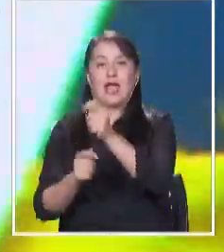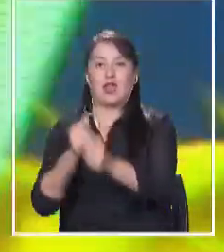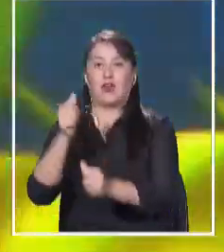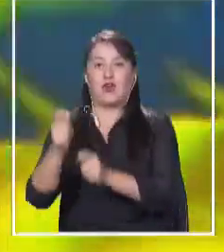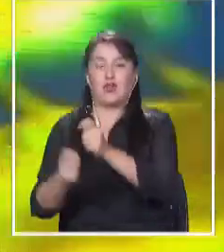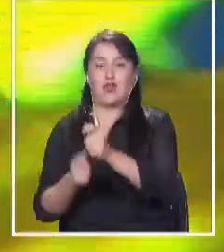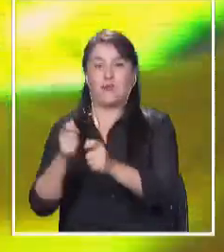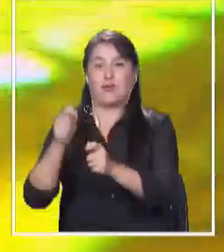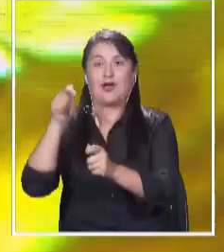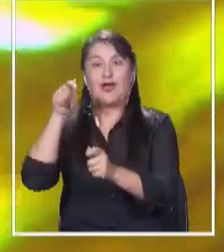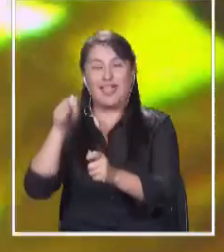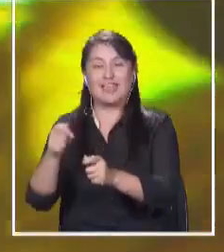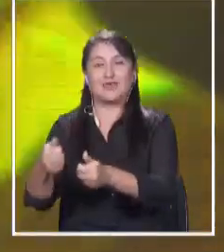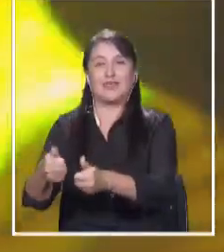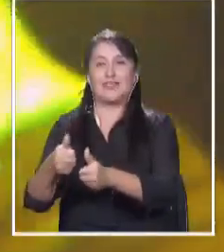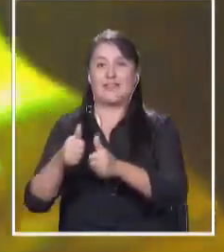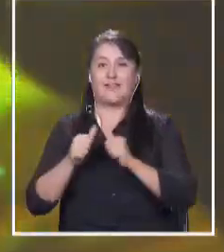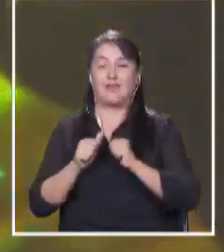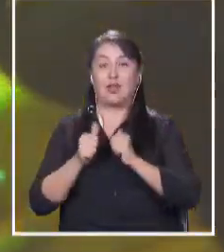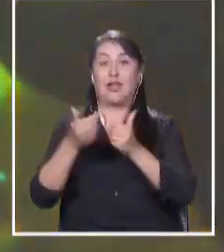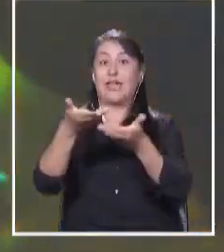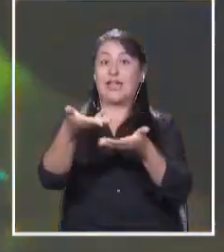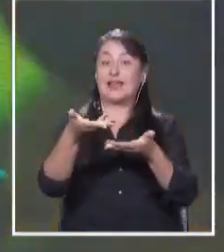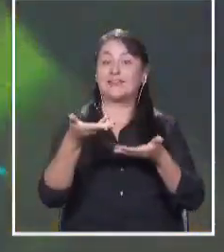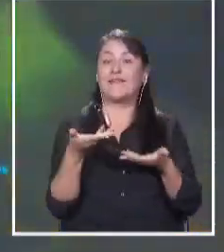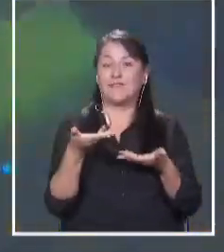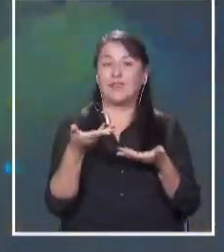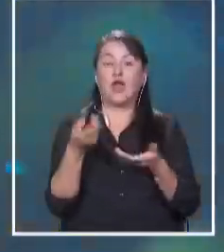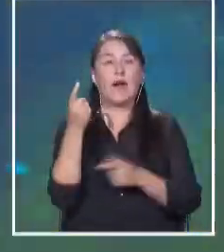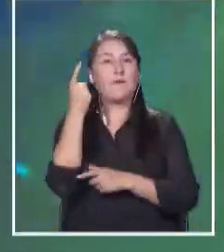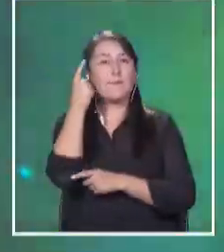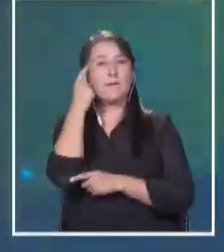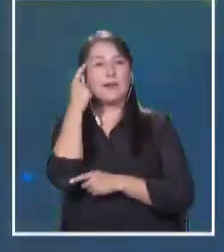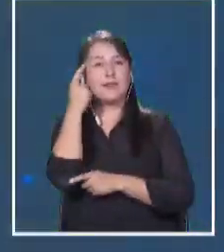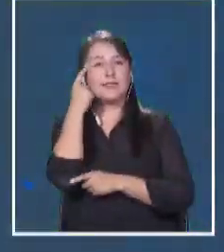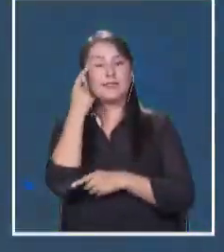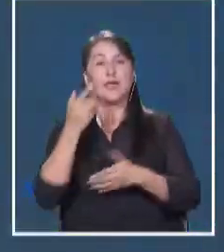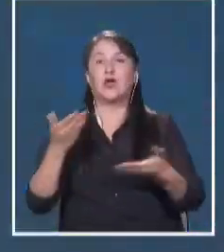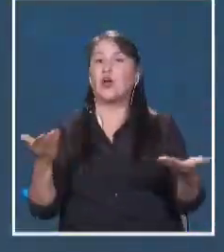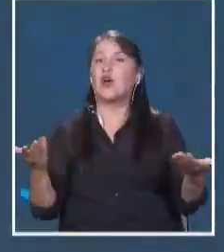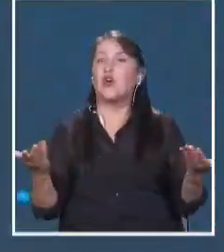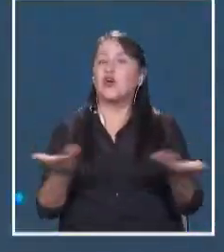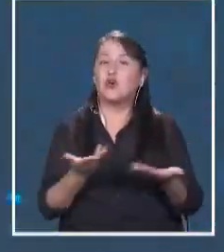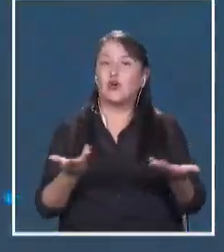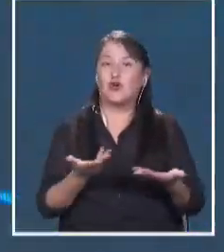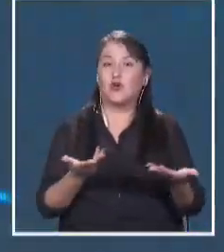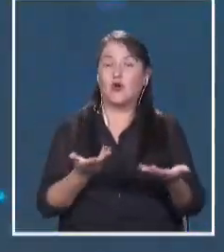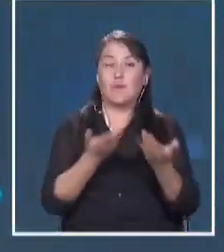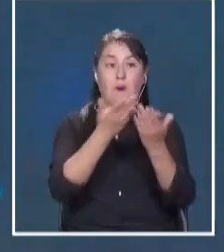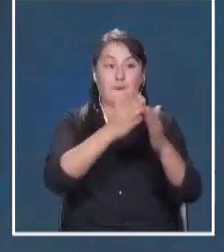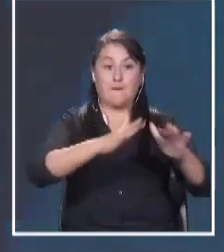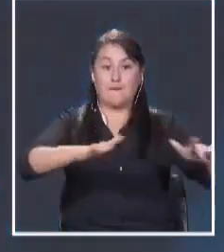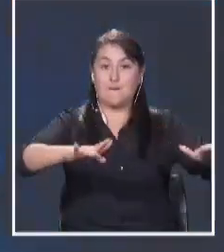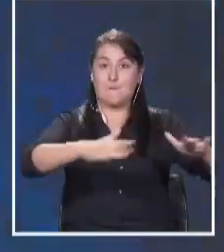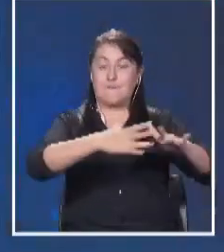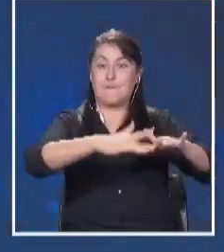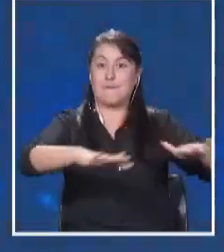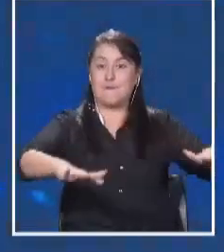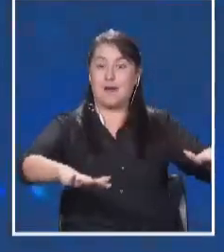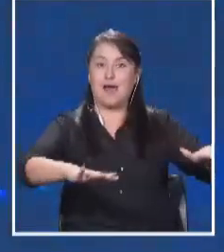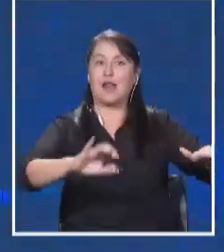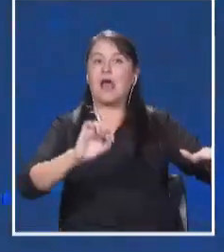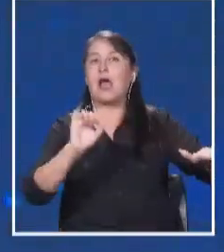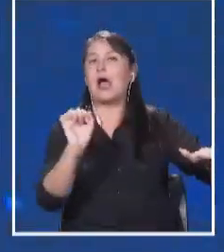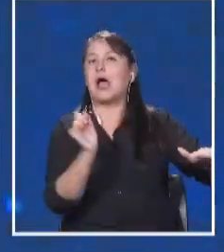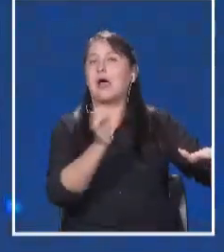de los grandes desafíos. Y la invitación es a eso, a pensar cómo incorporamos al mar y dejamos de darle la espalda. Y por